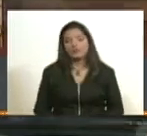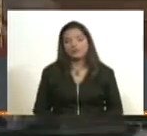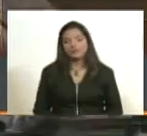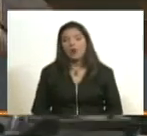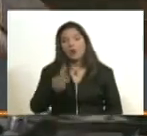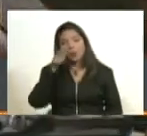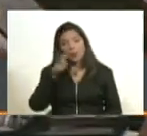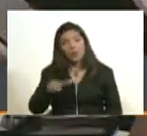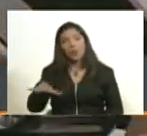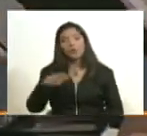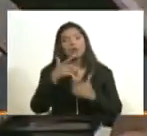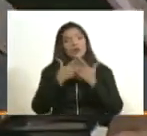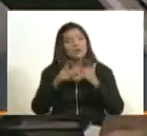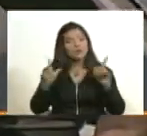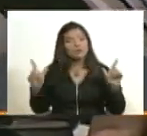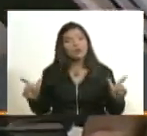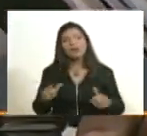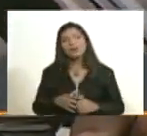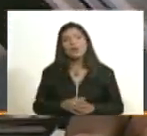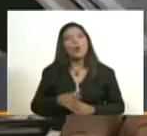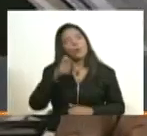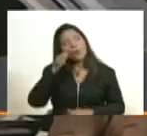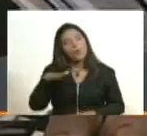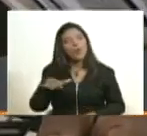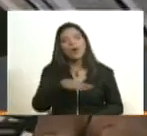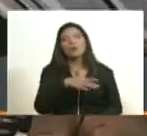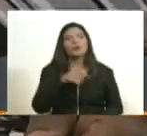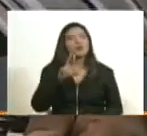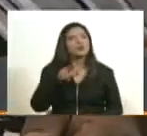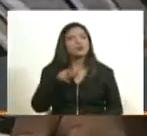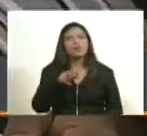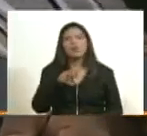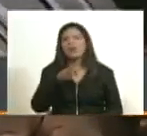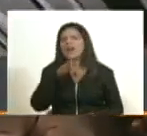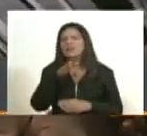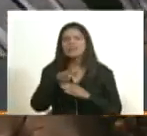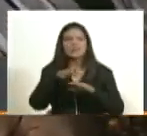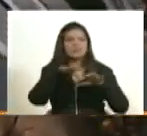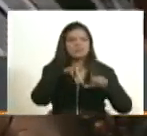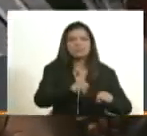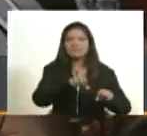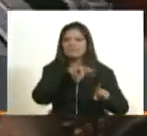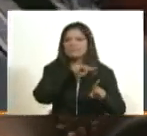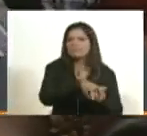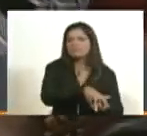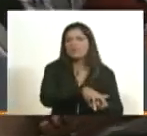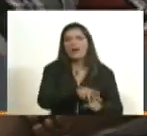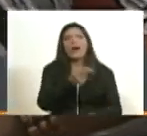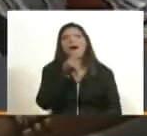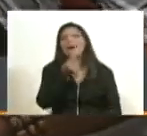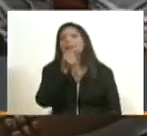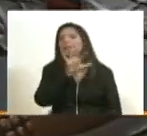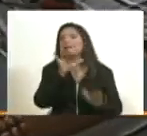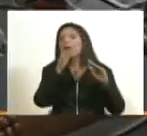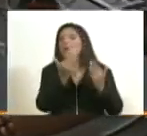pueblo libertario, un pueblo que jamás ha salido a conquistar, a colonizar, a despreciar, a esclavizar a nadie en el